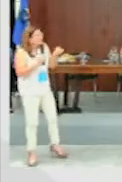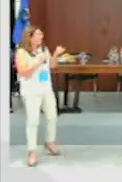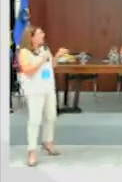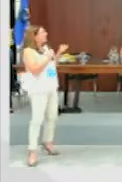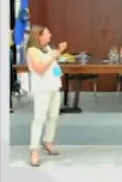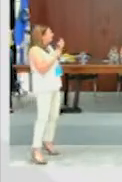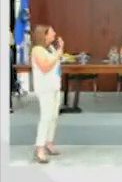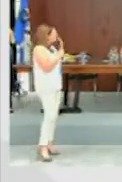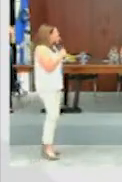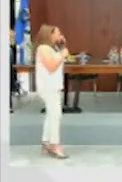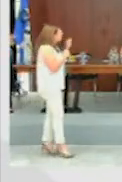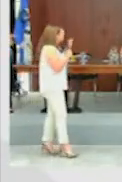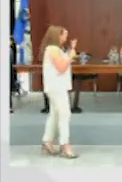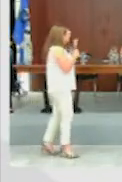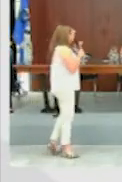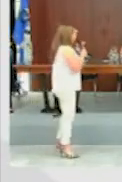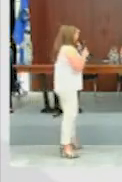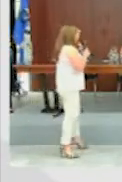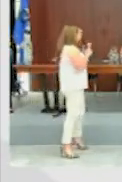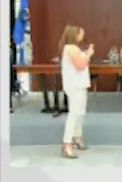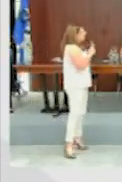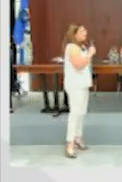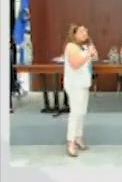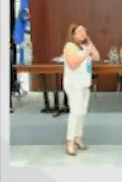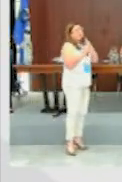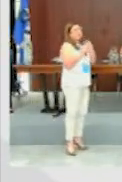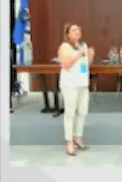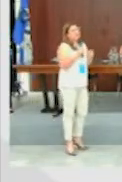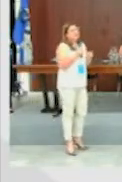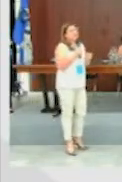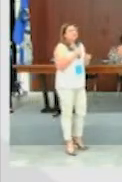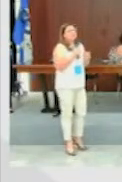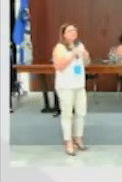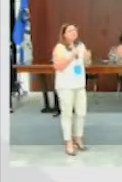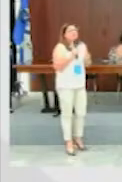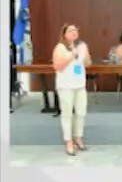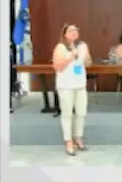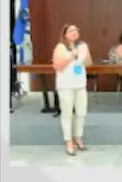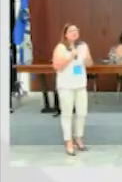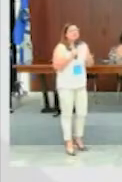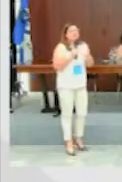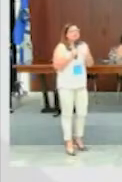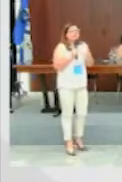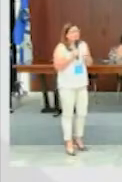Entonces, tenemos que tener en cuenta eso también, que el paciente